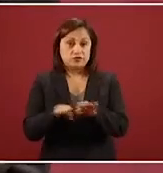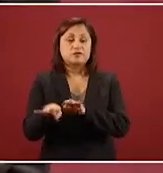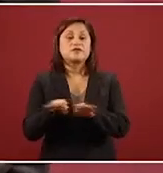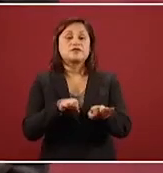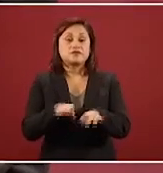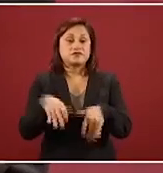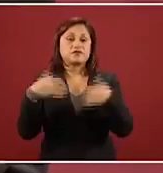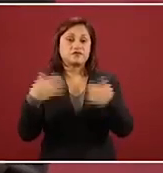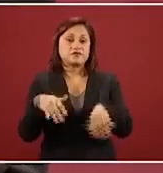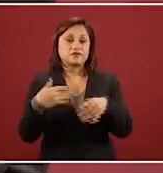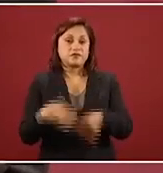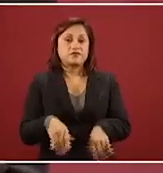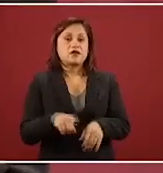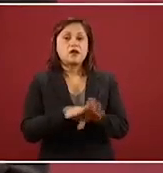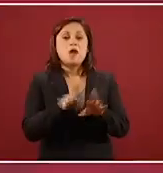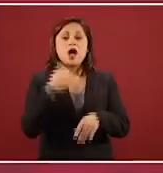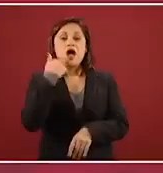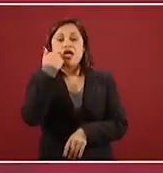alcahuetes.